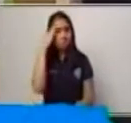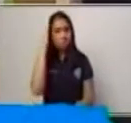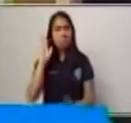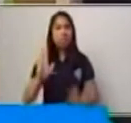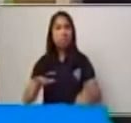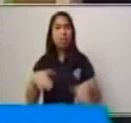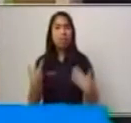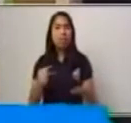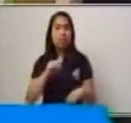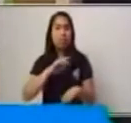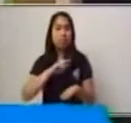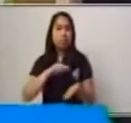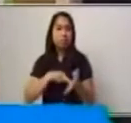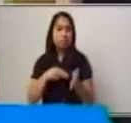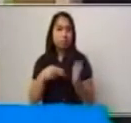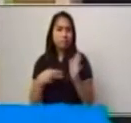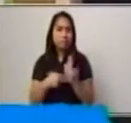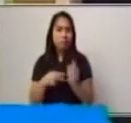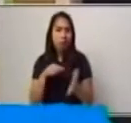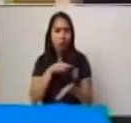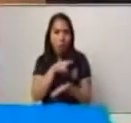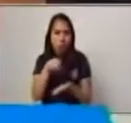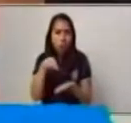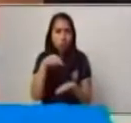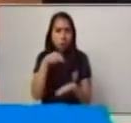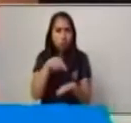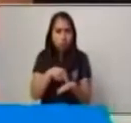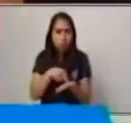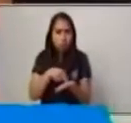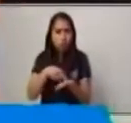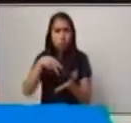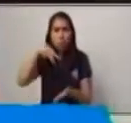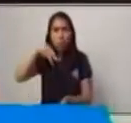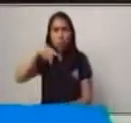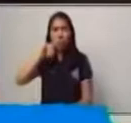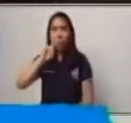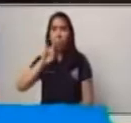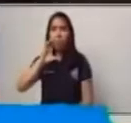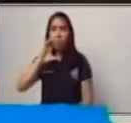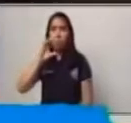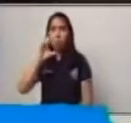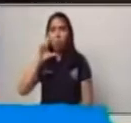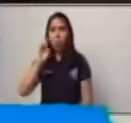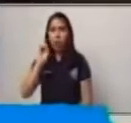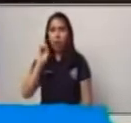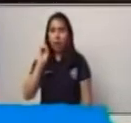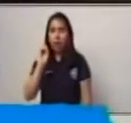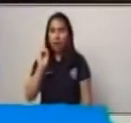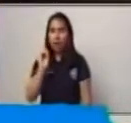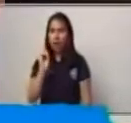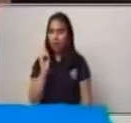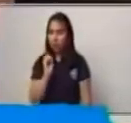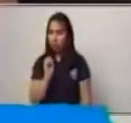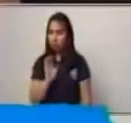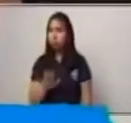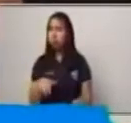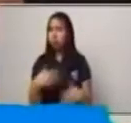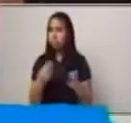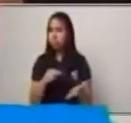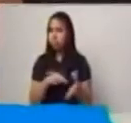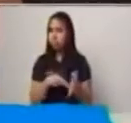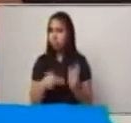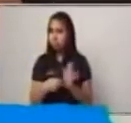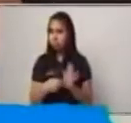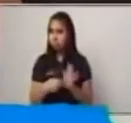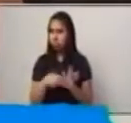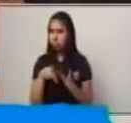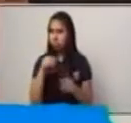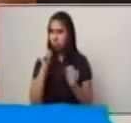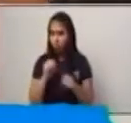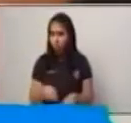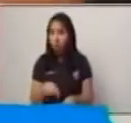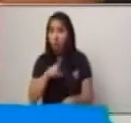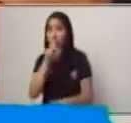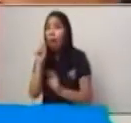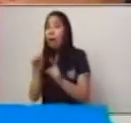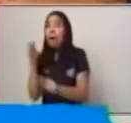Puedes consultar con tus papás que están a tu lado o con tus hermanos o con quien te esté